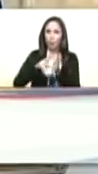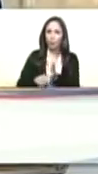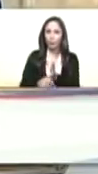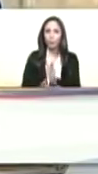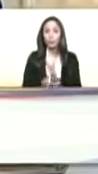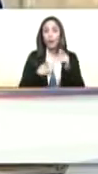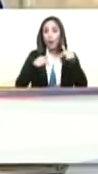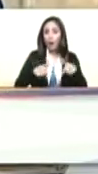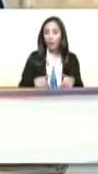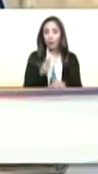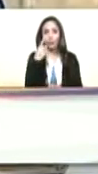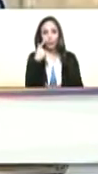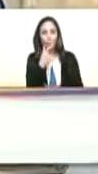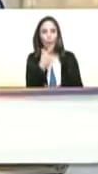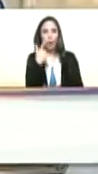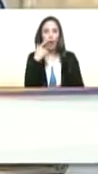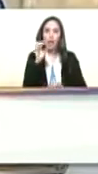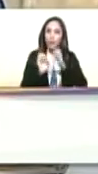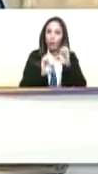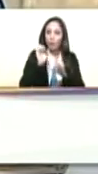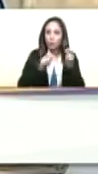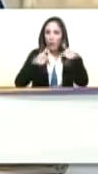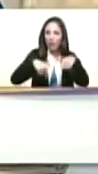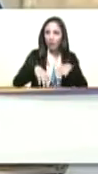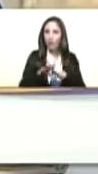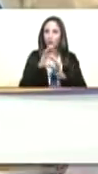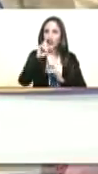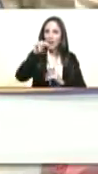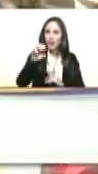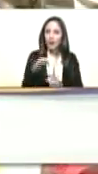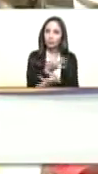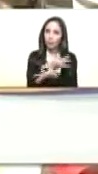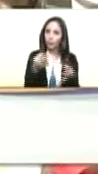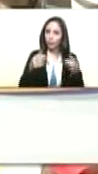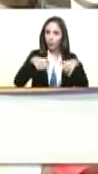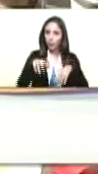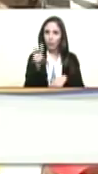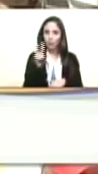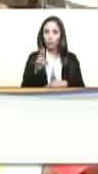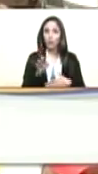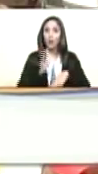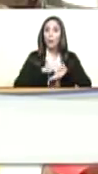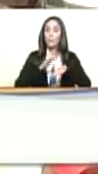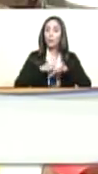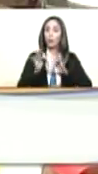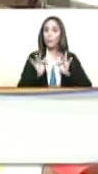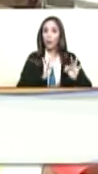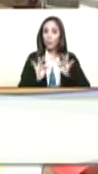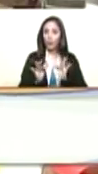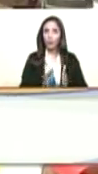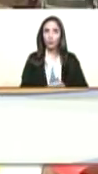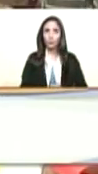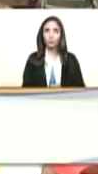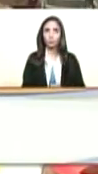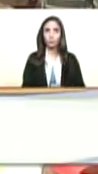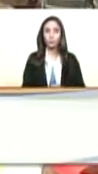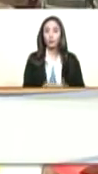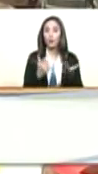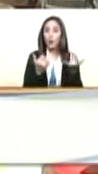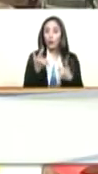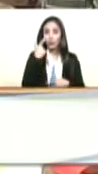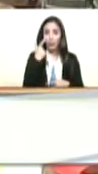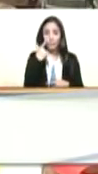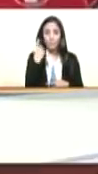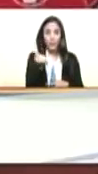nosotros tenemos que valorar el sistema electoral de Venezuela. Se lo digo a los CLAP, porque tenemos que prepararnos, atención CLAP, tenemos que